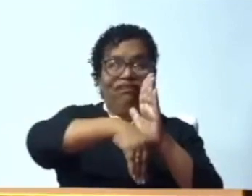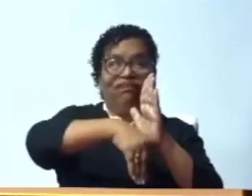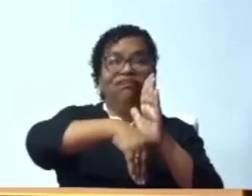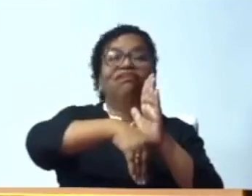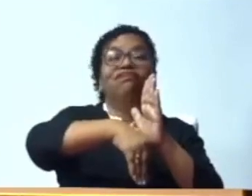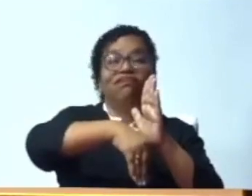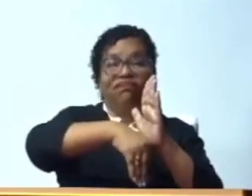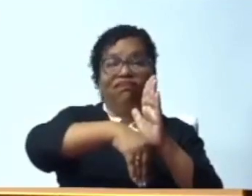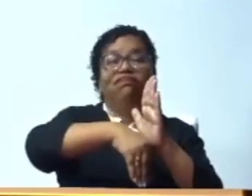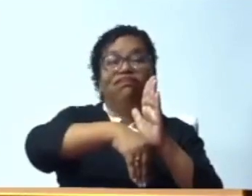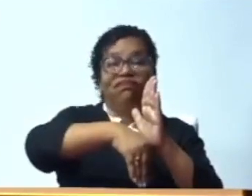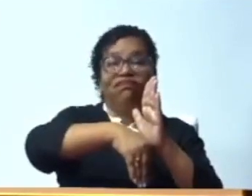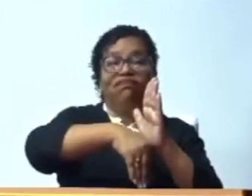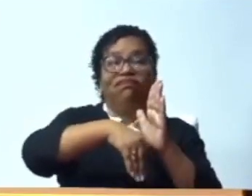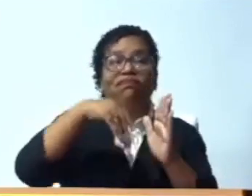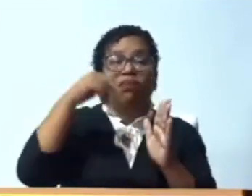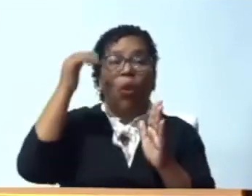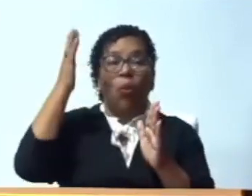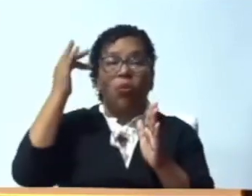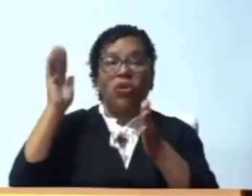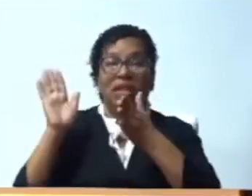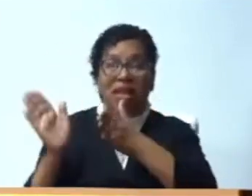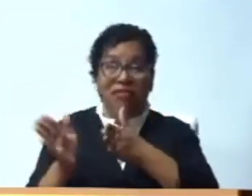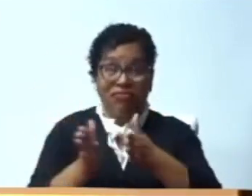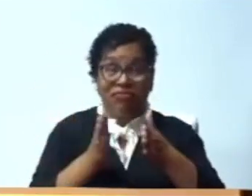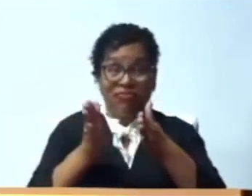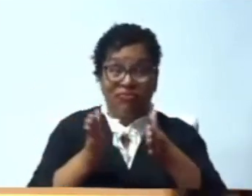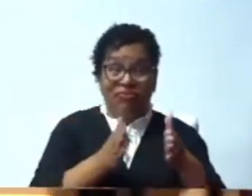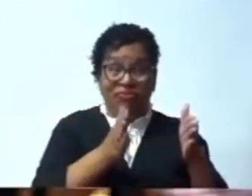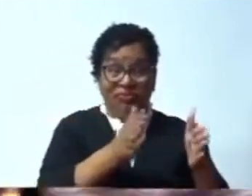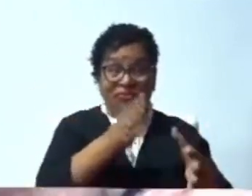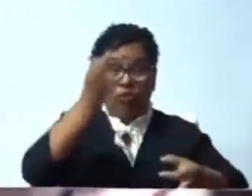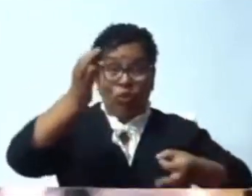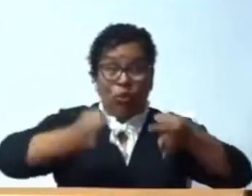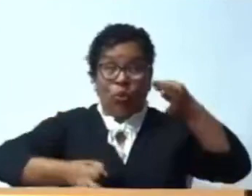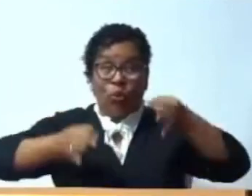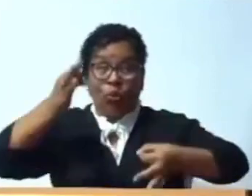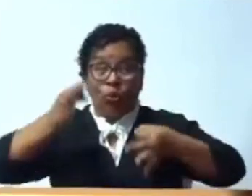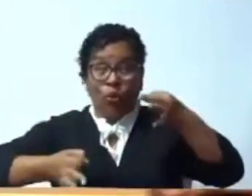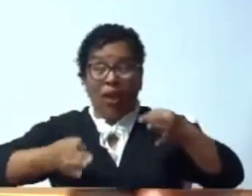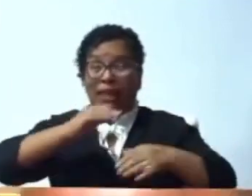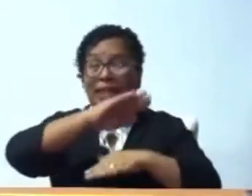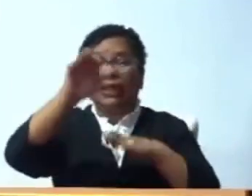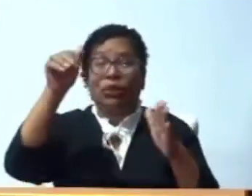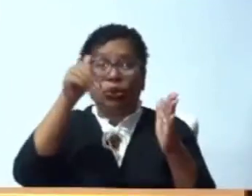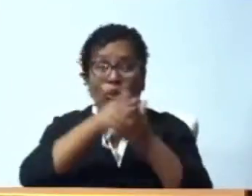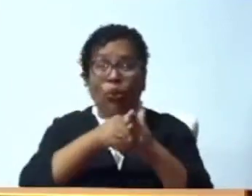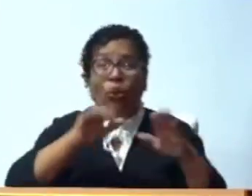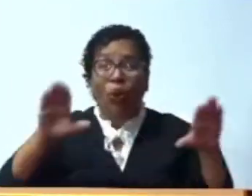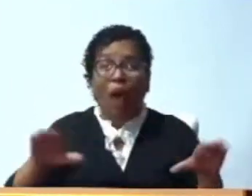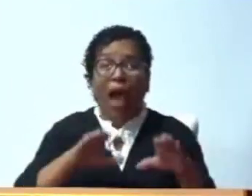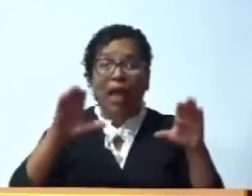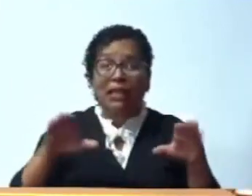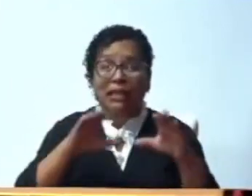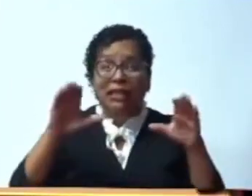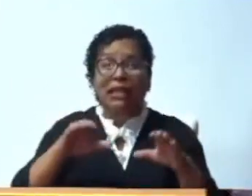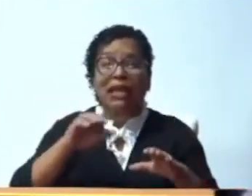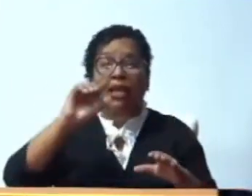proceso de judicialización de todos los actos del gobierno pasado